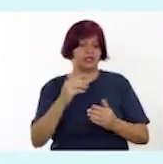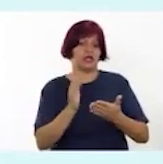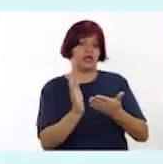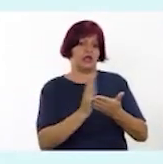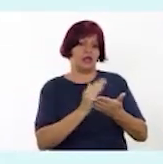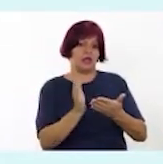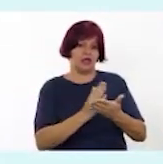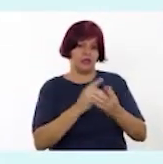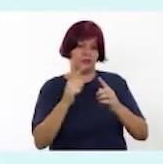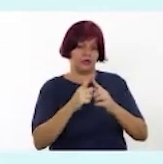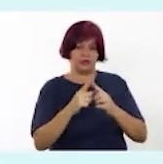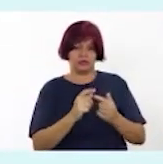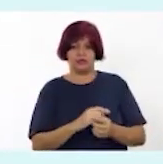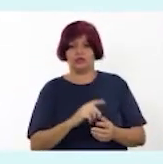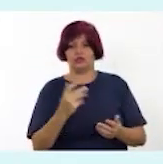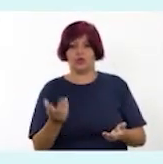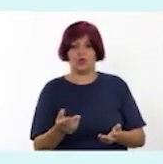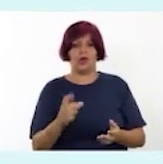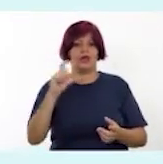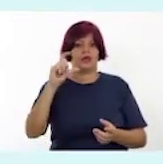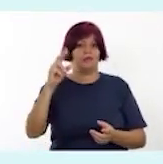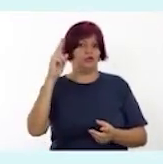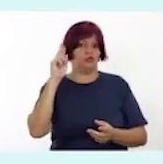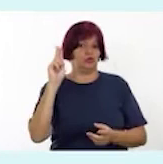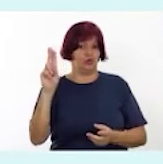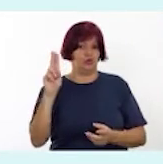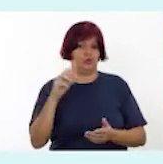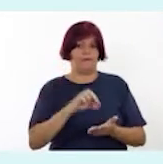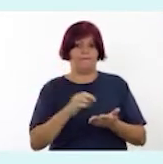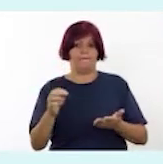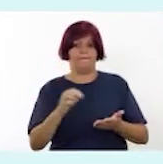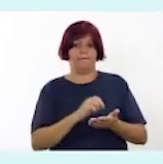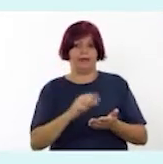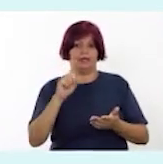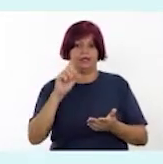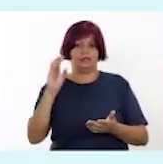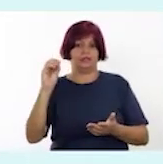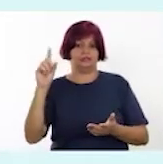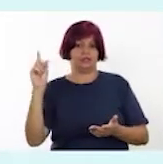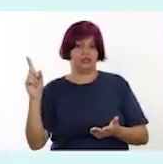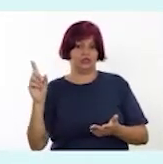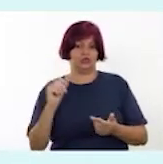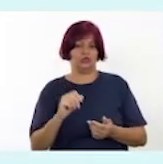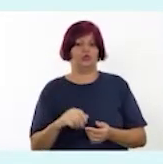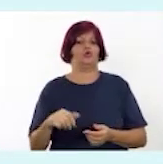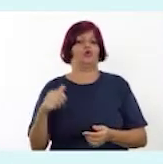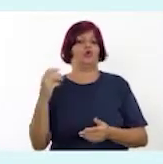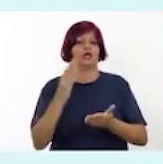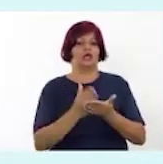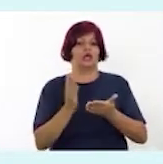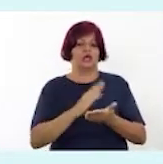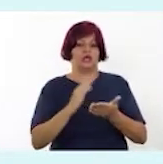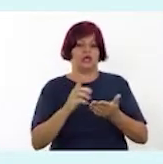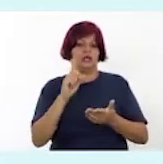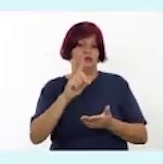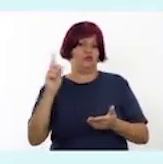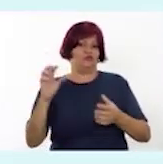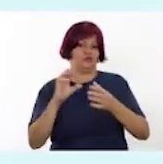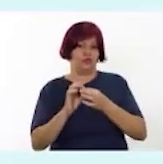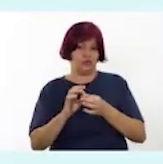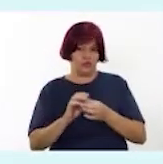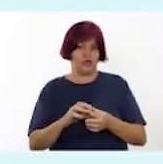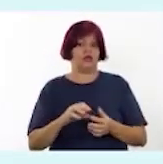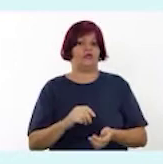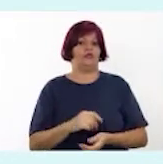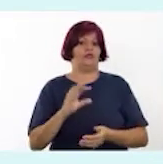la va a encontrar en el libro de texto en el capítulo 2, página 101, en el libro de texto de onceno grado en el epígrafe 15, capítulo 1,